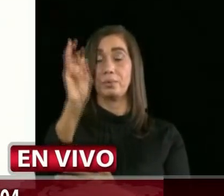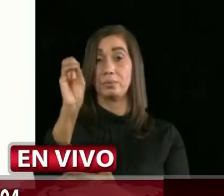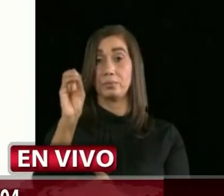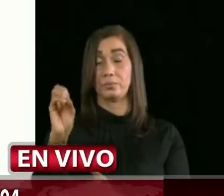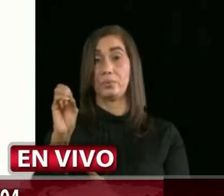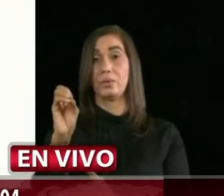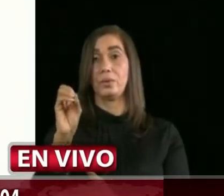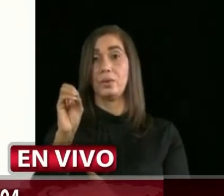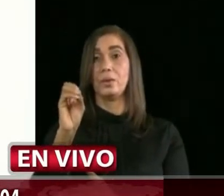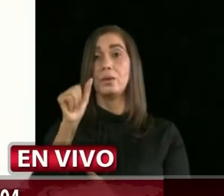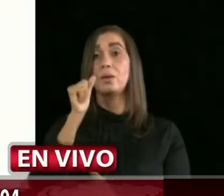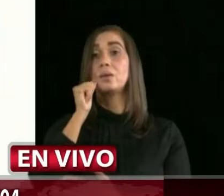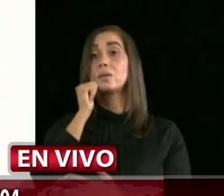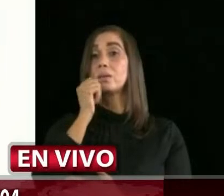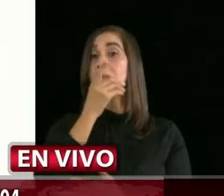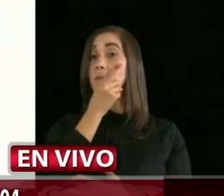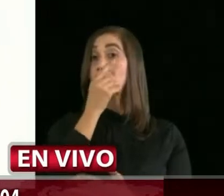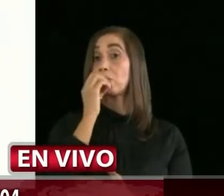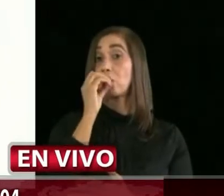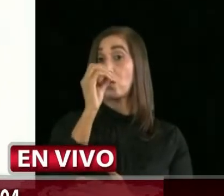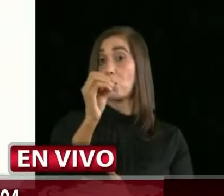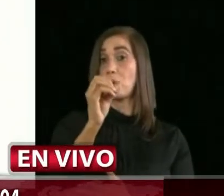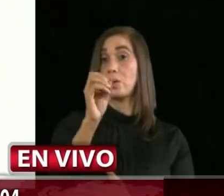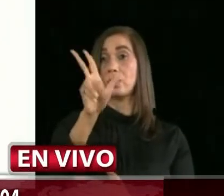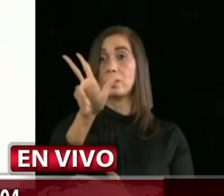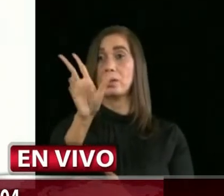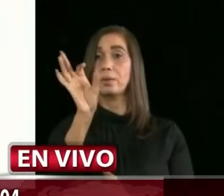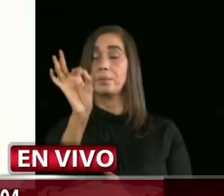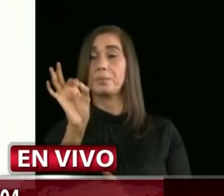3.74%. Santo Domingo Oeste,